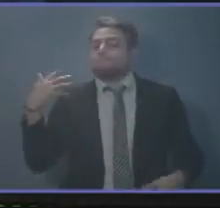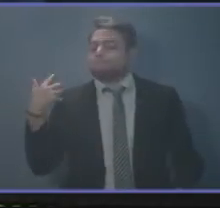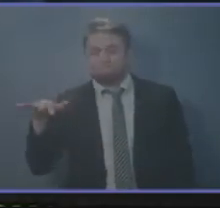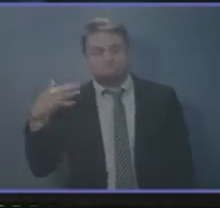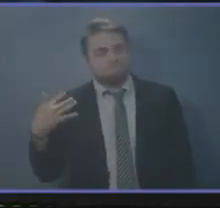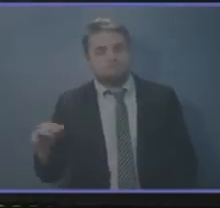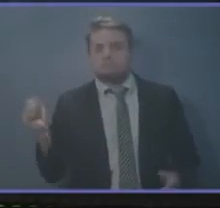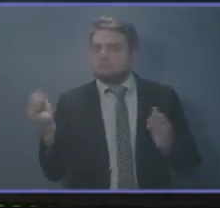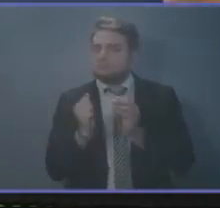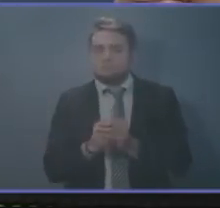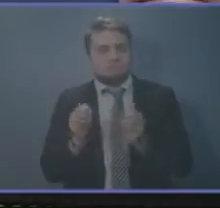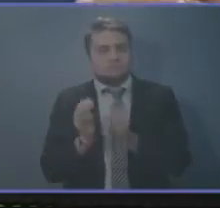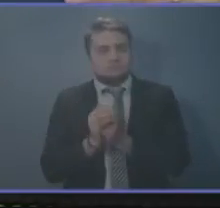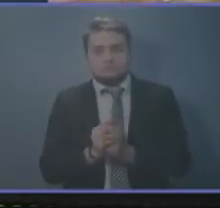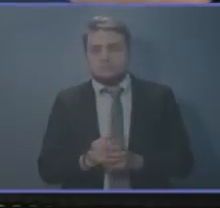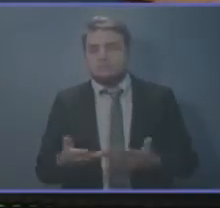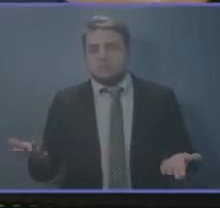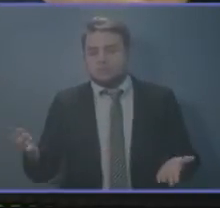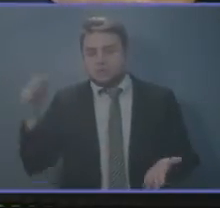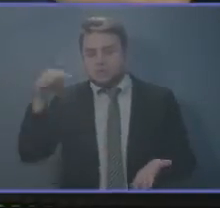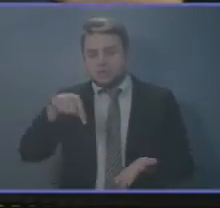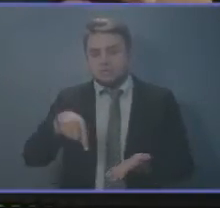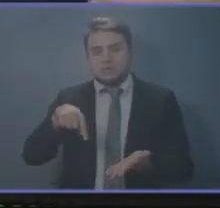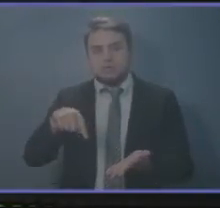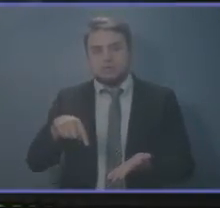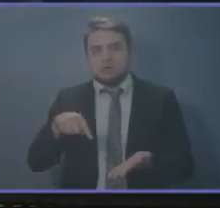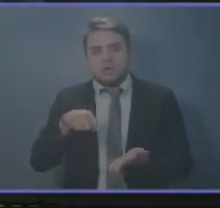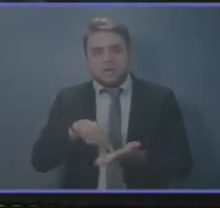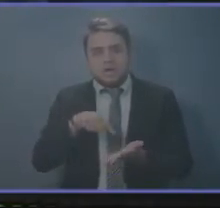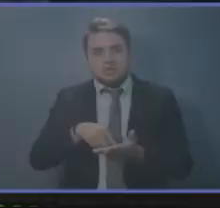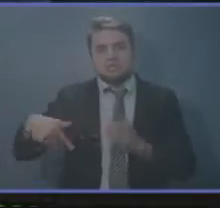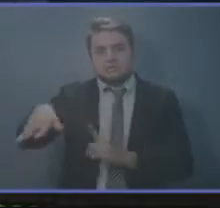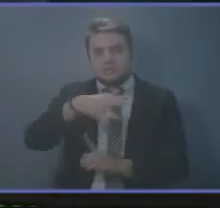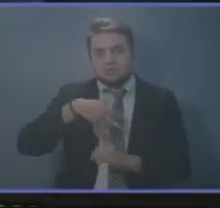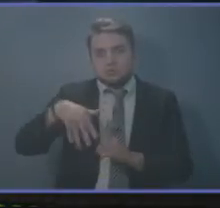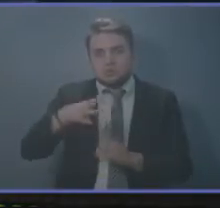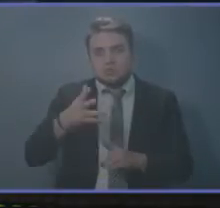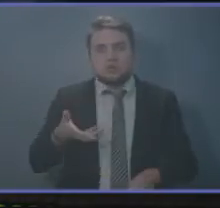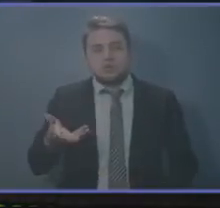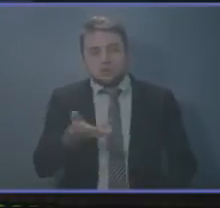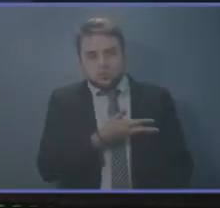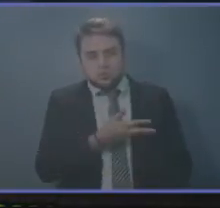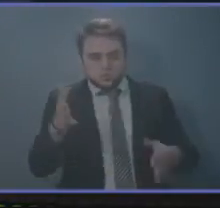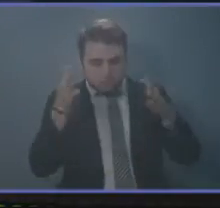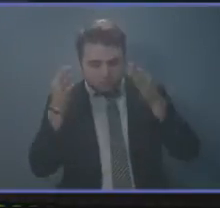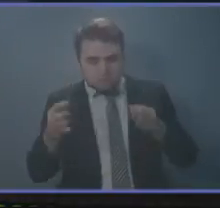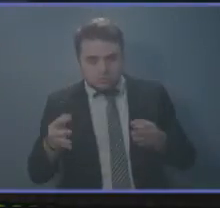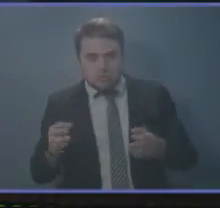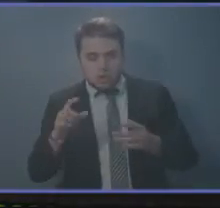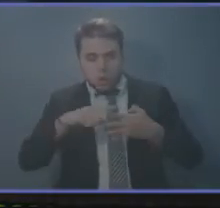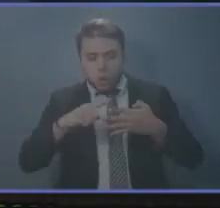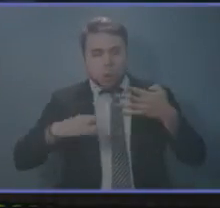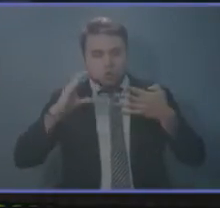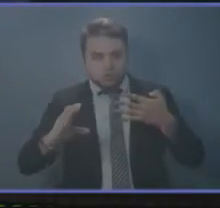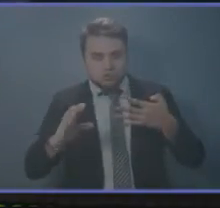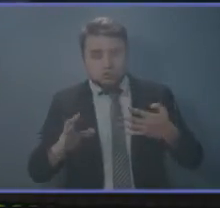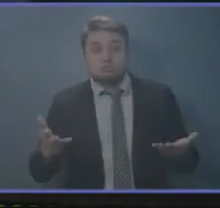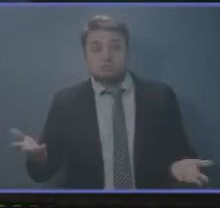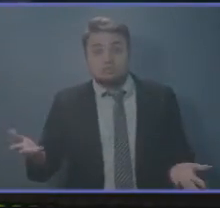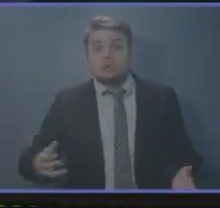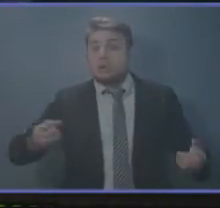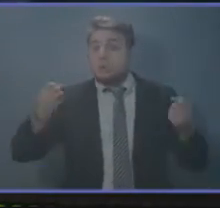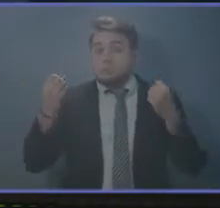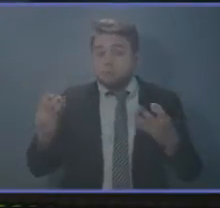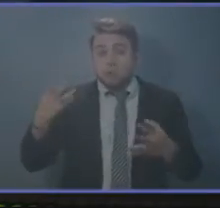lo que yo les acabo de leer que establece nuestra Constitución, ya que aparentemente hay algunos